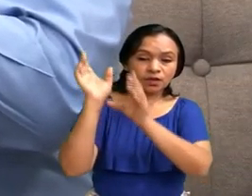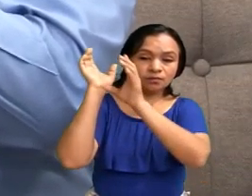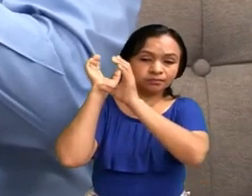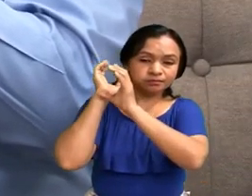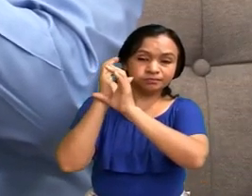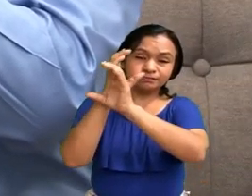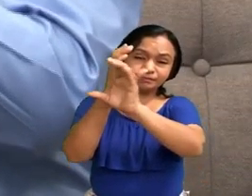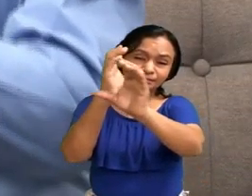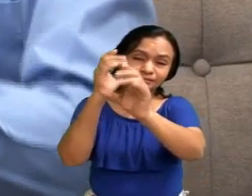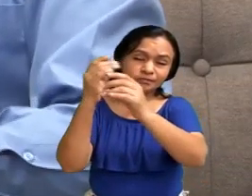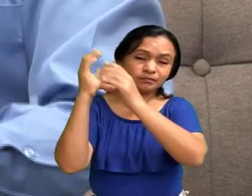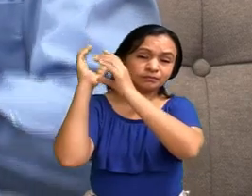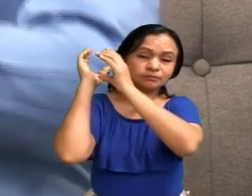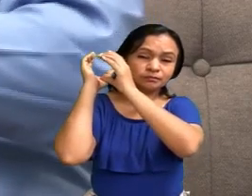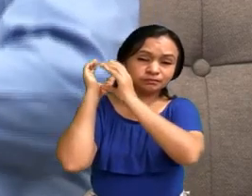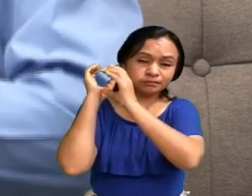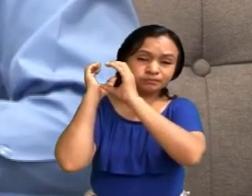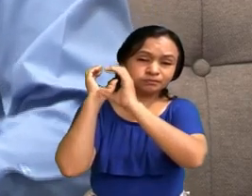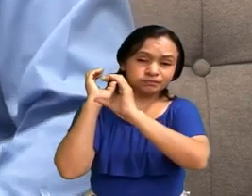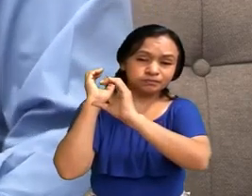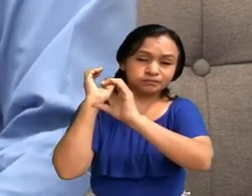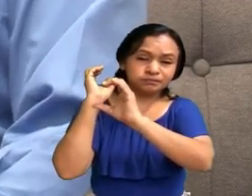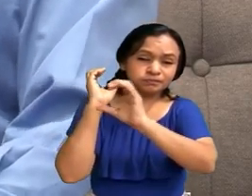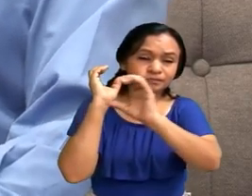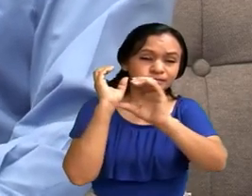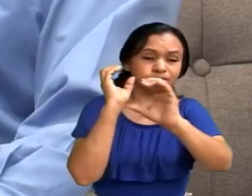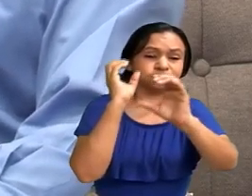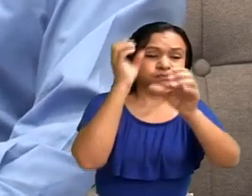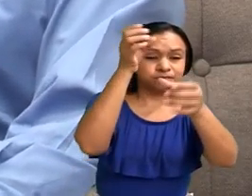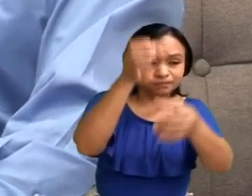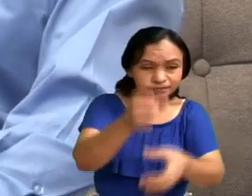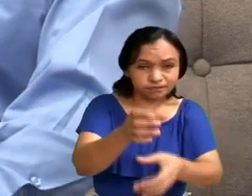postes, los herrajes, los materiales,